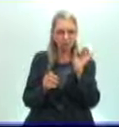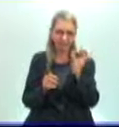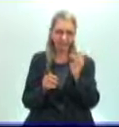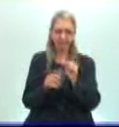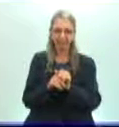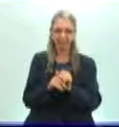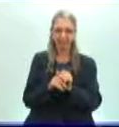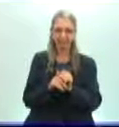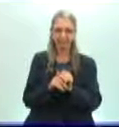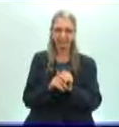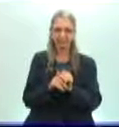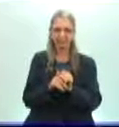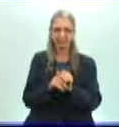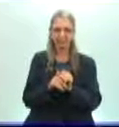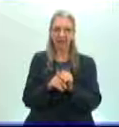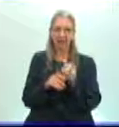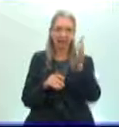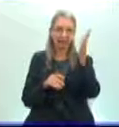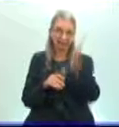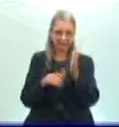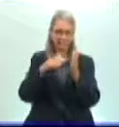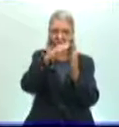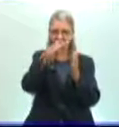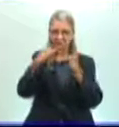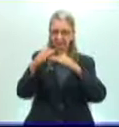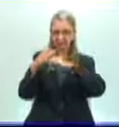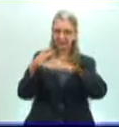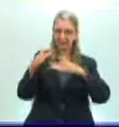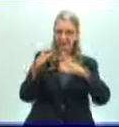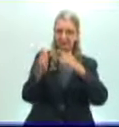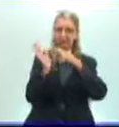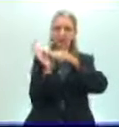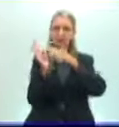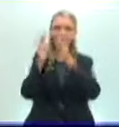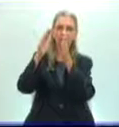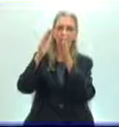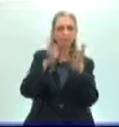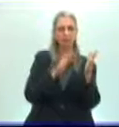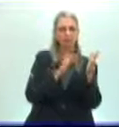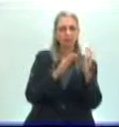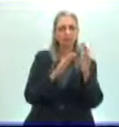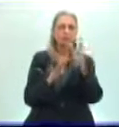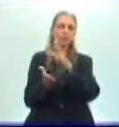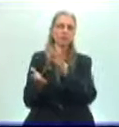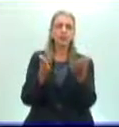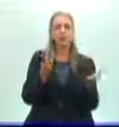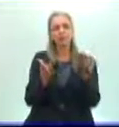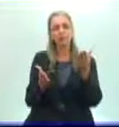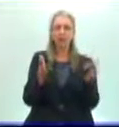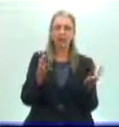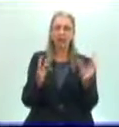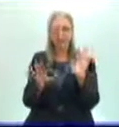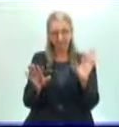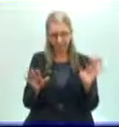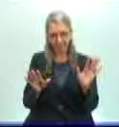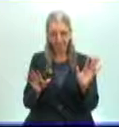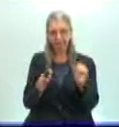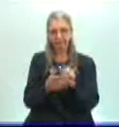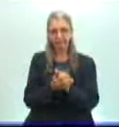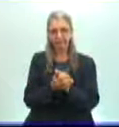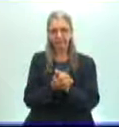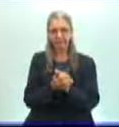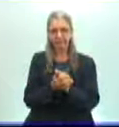lados respectivamente proporcionales, y ahí se los estoy mostrando ya. En este caso serían los tres lados, por supuesto, como